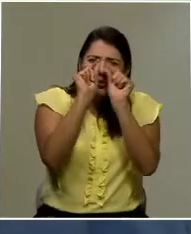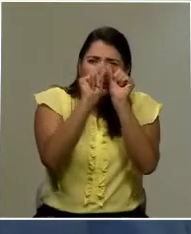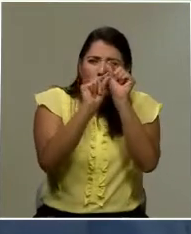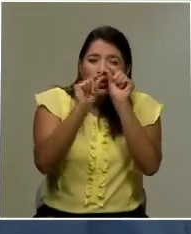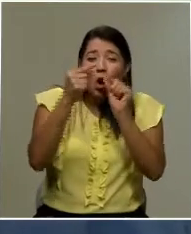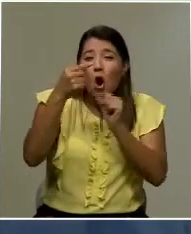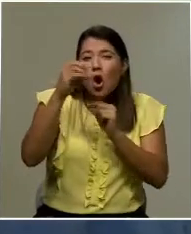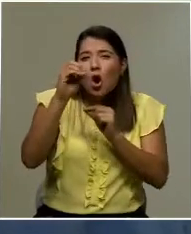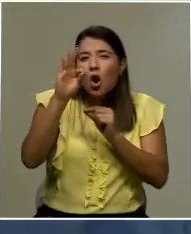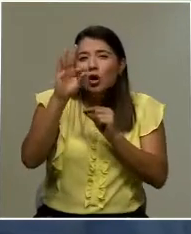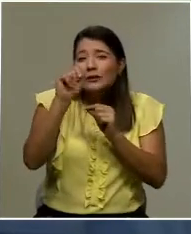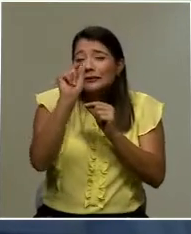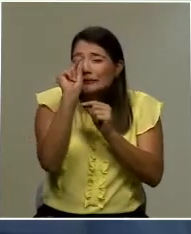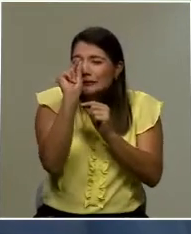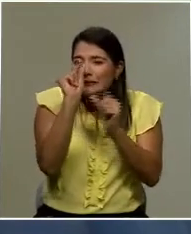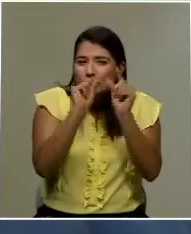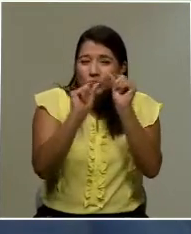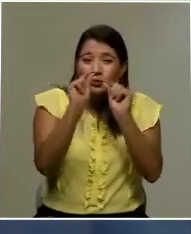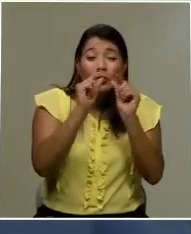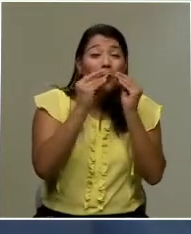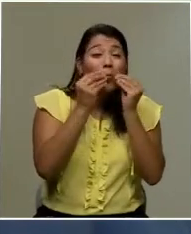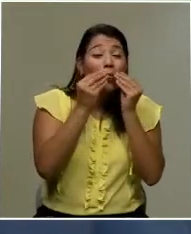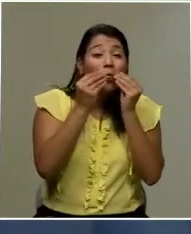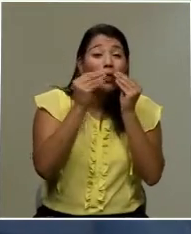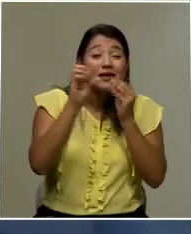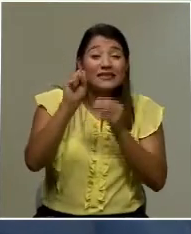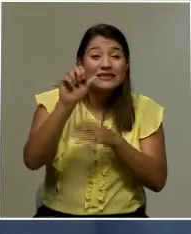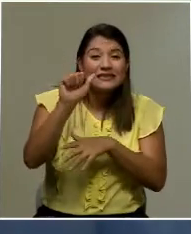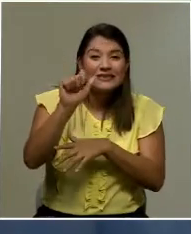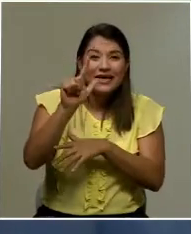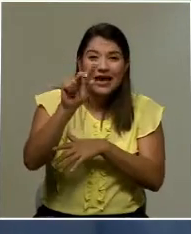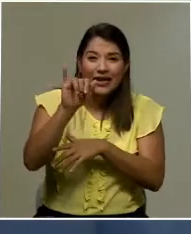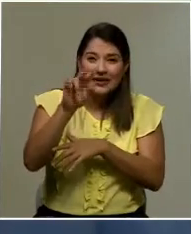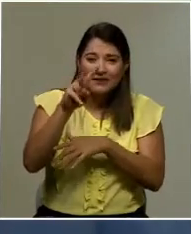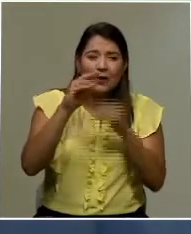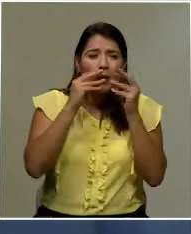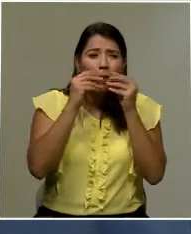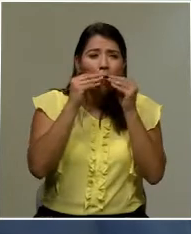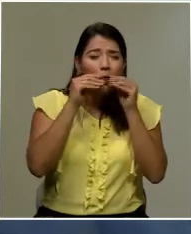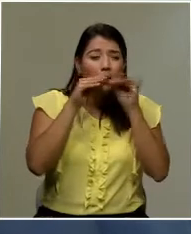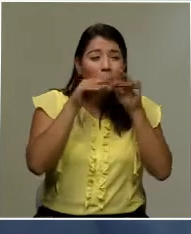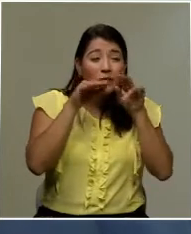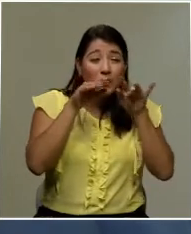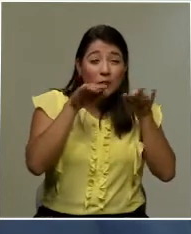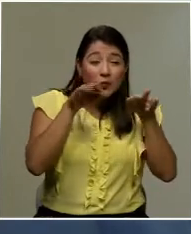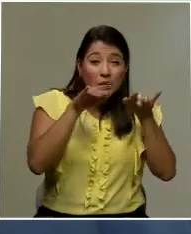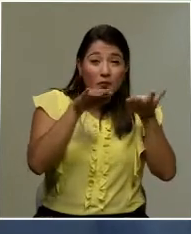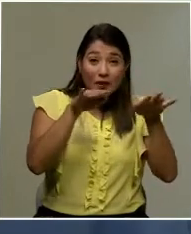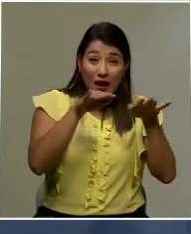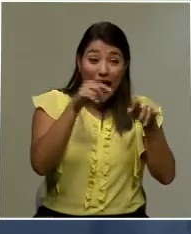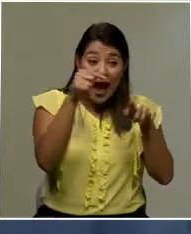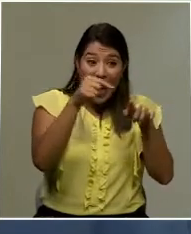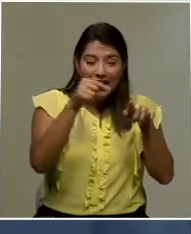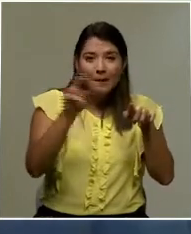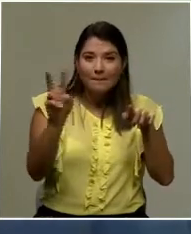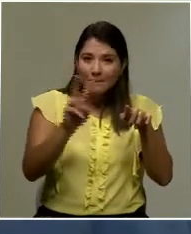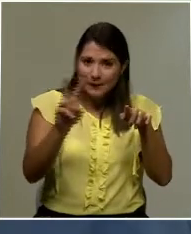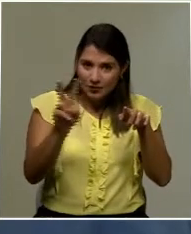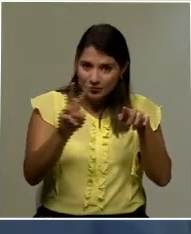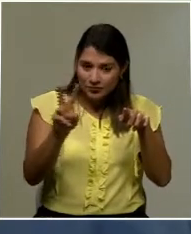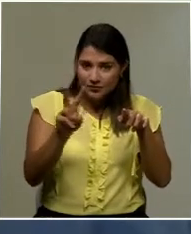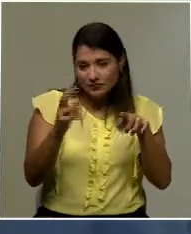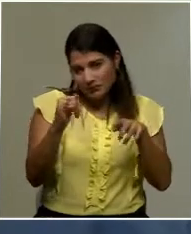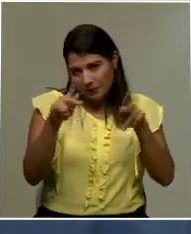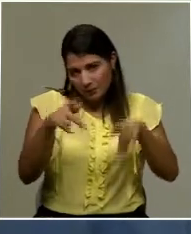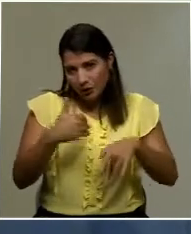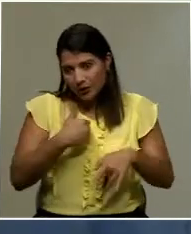muy pequeñitas de saliva, de respiración, que contienen el virus y que uno